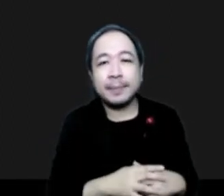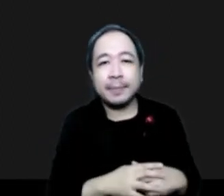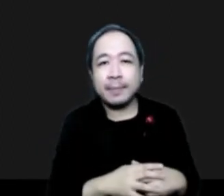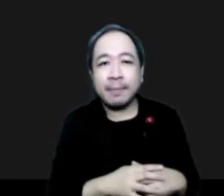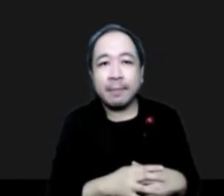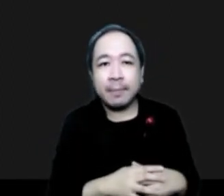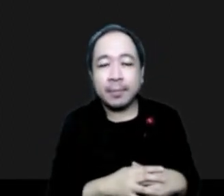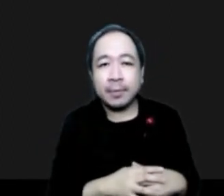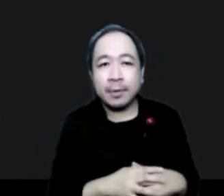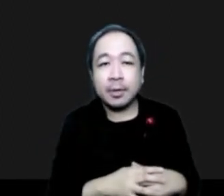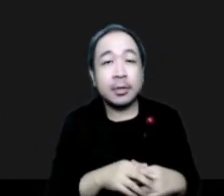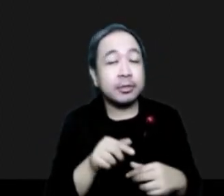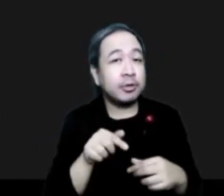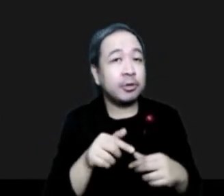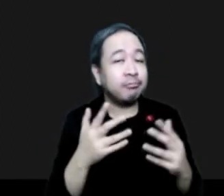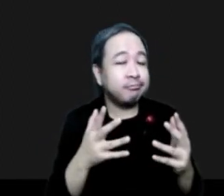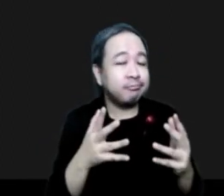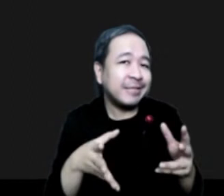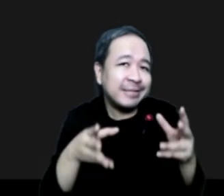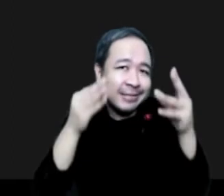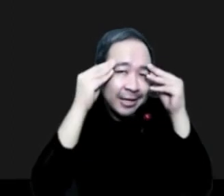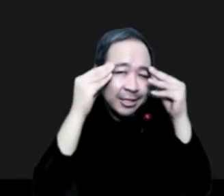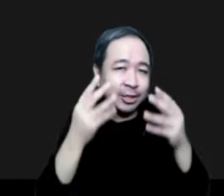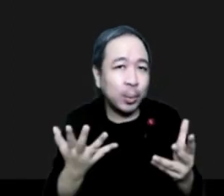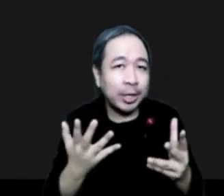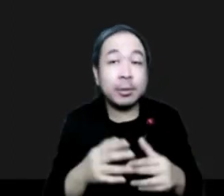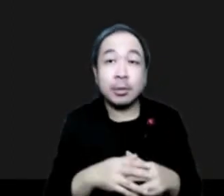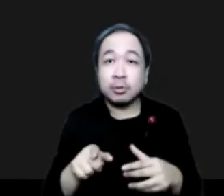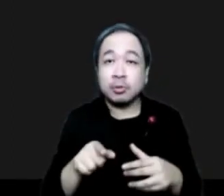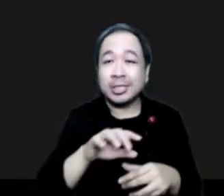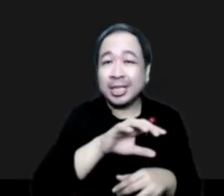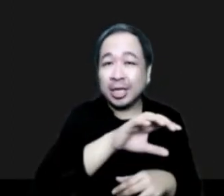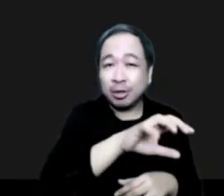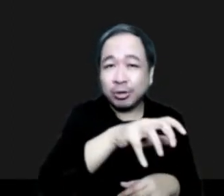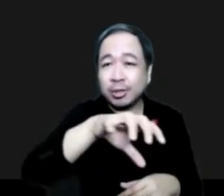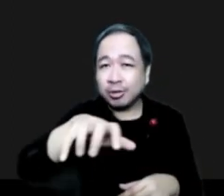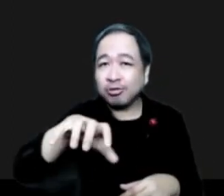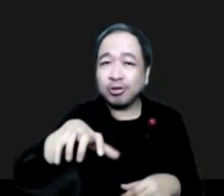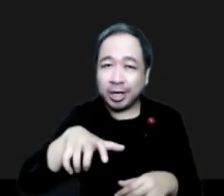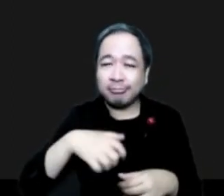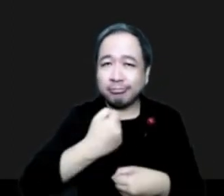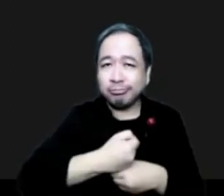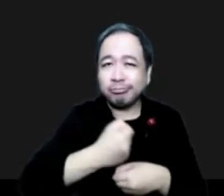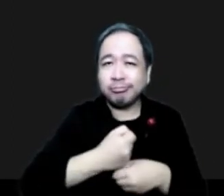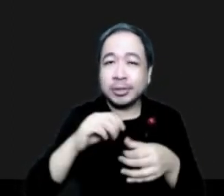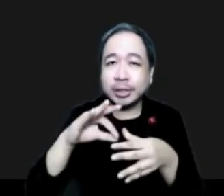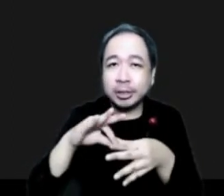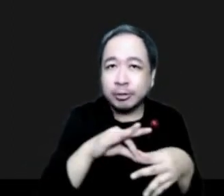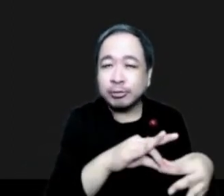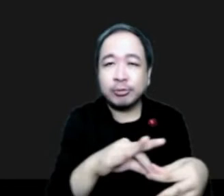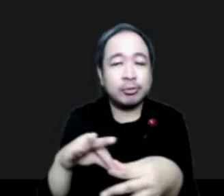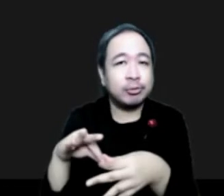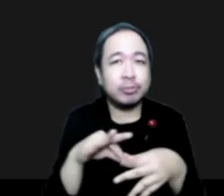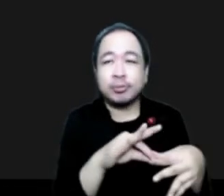región ha potenciado las aplicaciones del sistema de descarga eléctrica que tenían cada uno de los